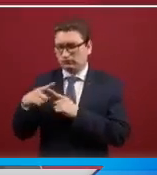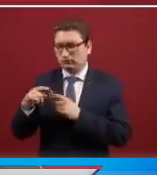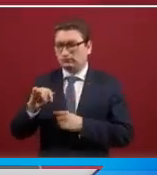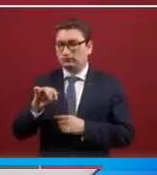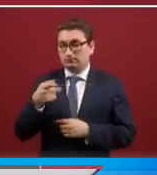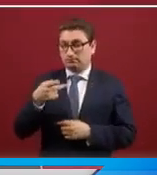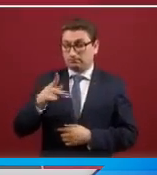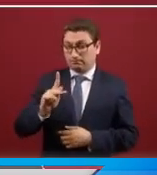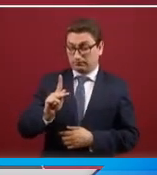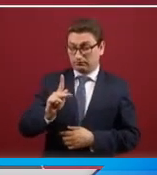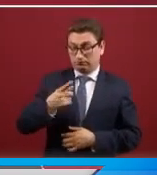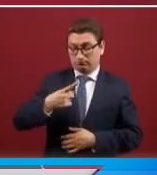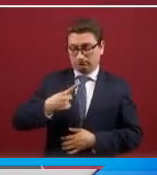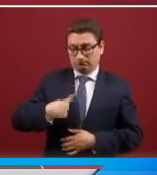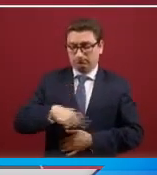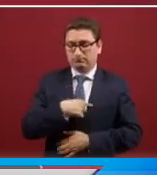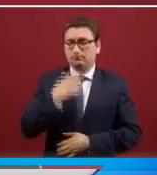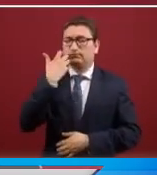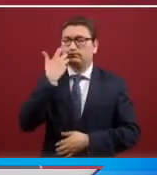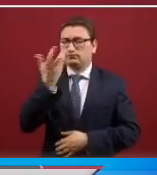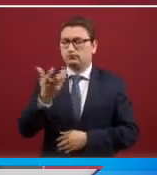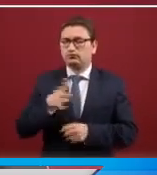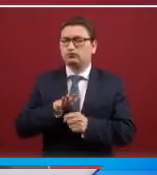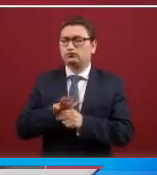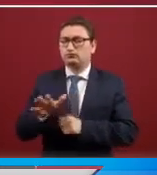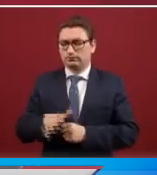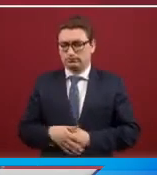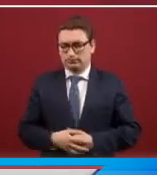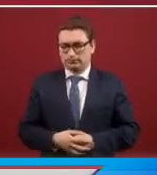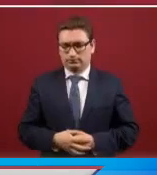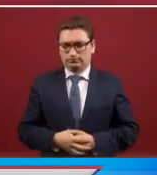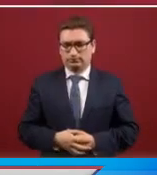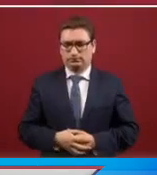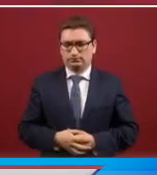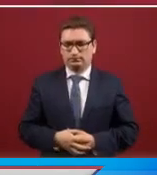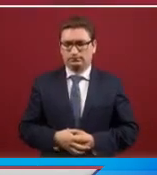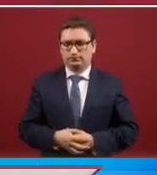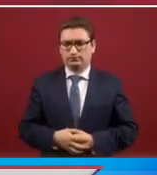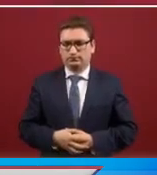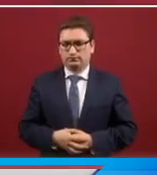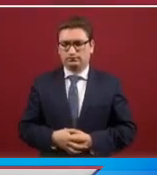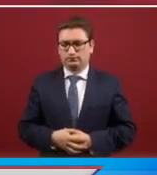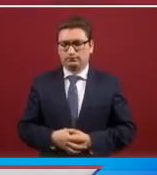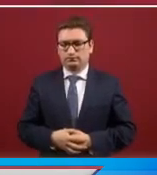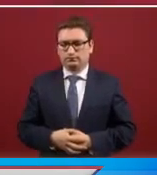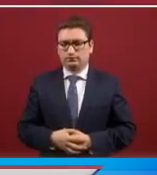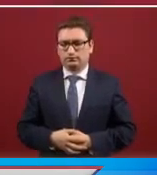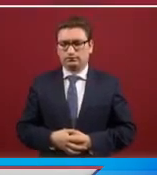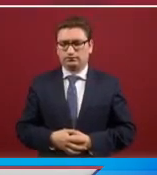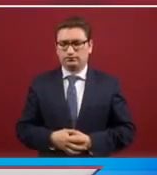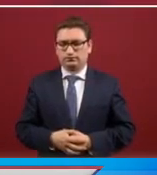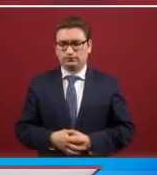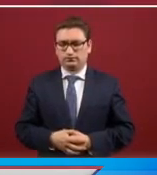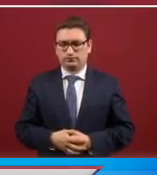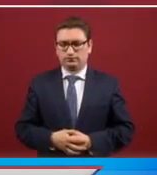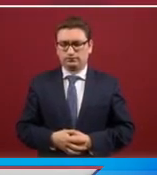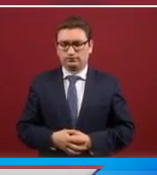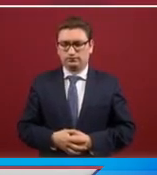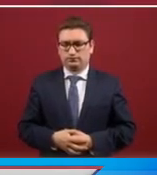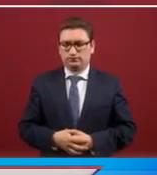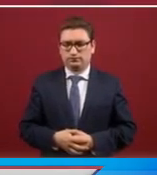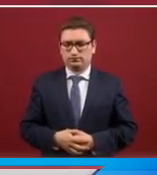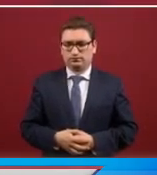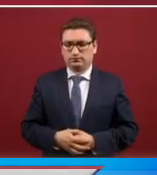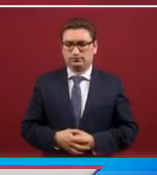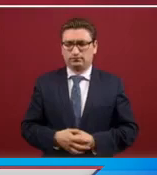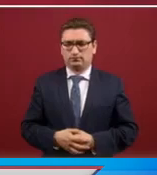resultado. Espera que se tenga y no se imponga de manera unilateral con estas tarifas. Se escuchan las propuestas de todos los ciudadanos y están sobre la mesa todas